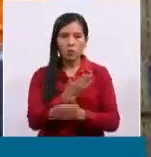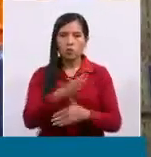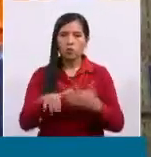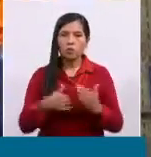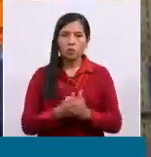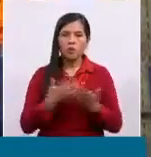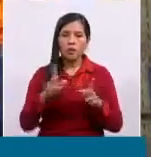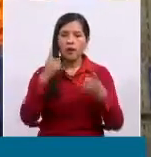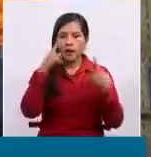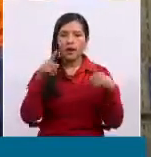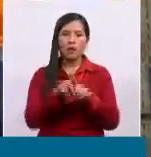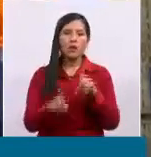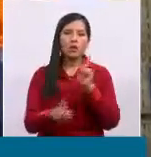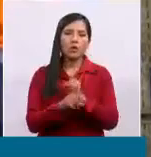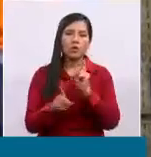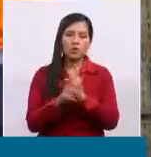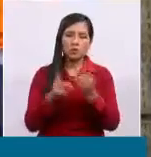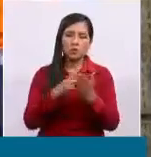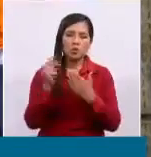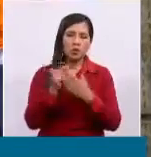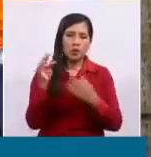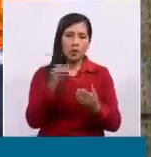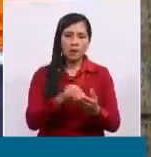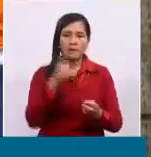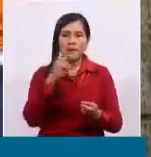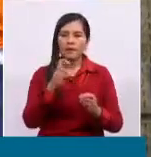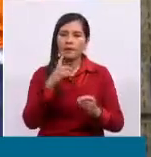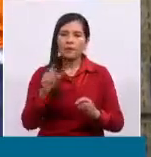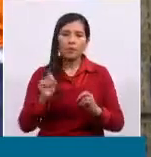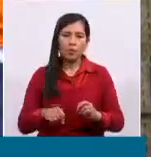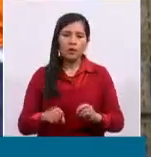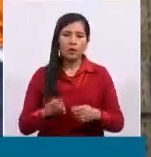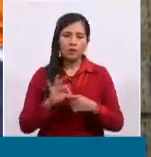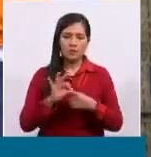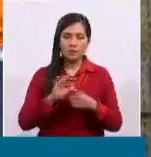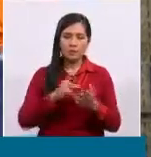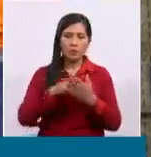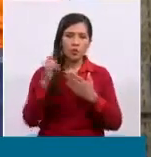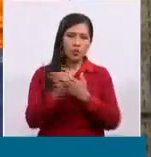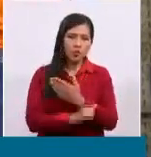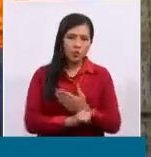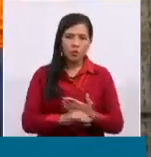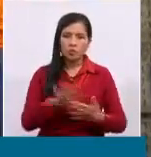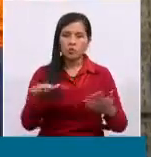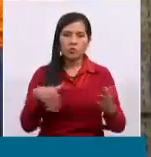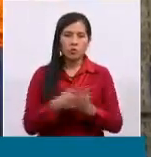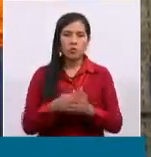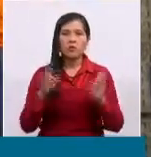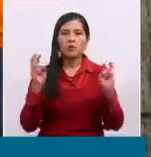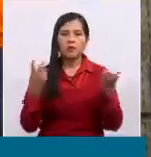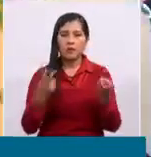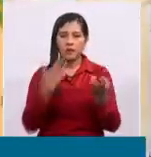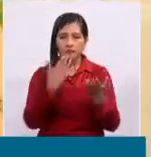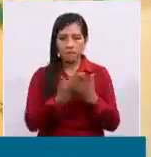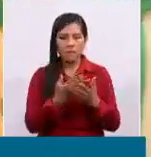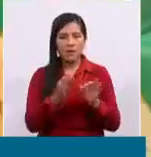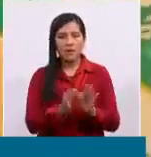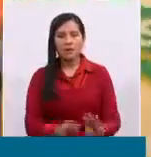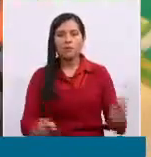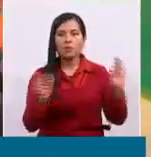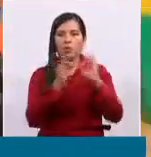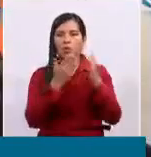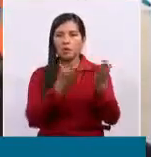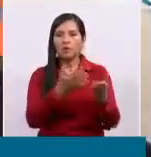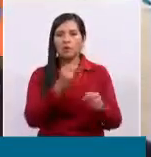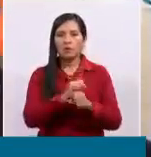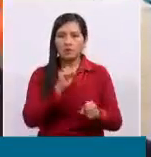lo programado en lo que sería tanto en producción como en su funcionamiento. Entonces, realmente es muy importante proyectos como estos